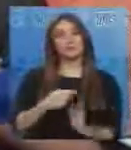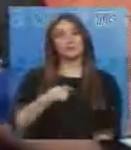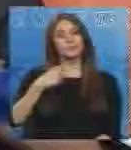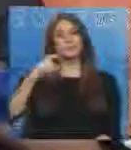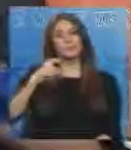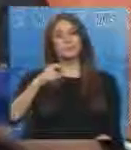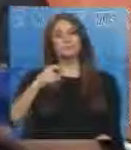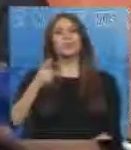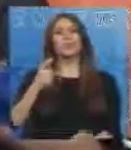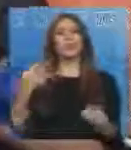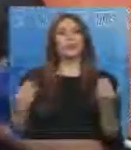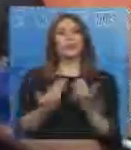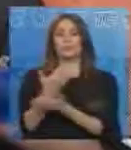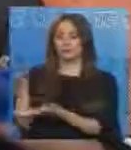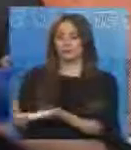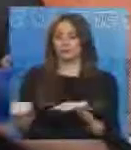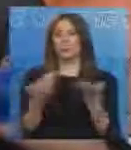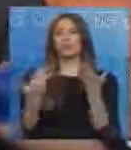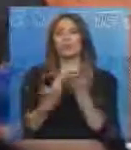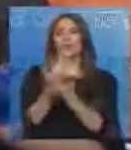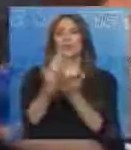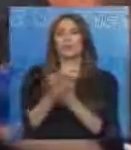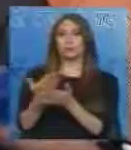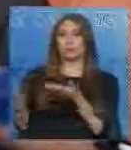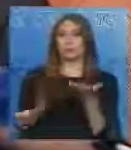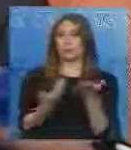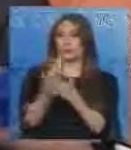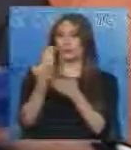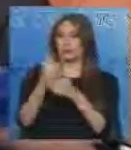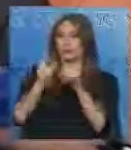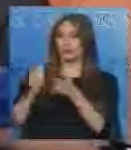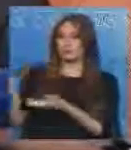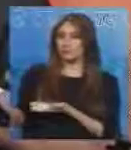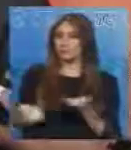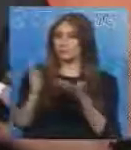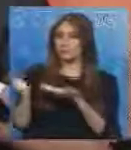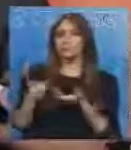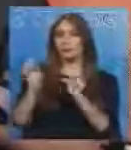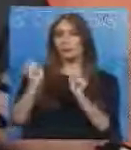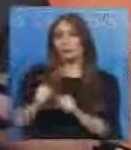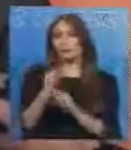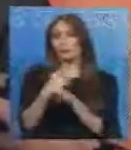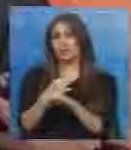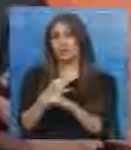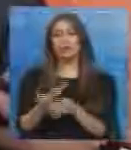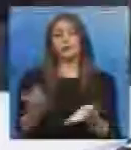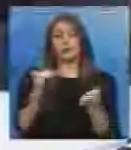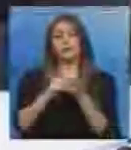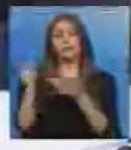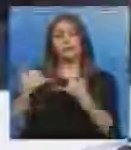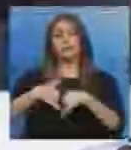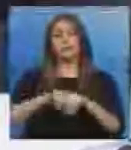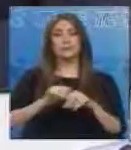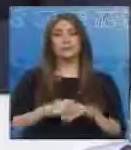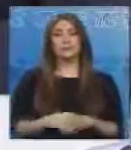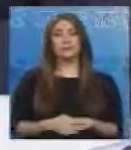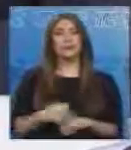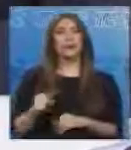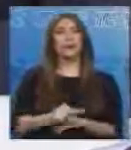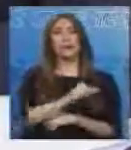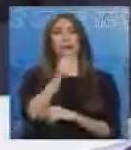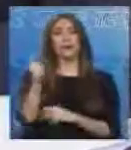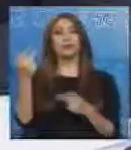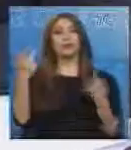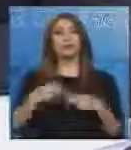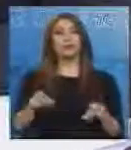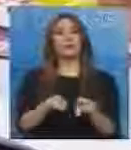también oxigenar y dar paso a nuevos compañeros o compañeras que pueden ser útiles para seguir sirviendo al país. En otro tema se generaron reacciones